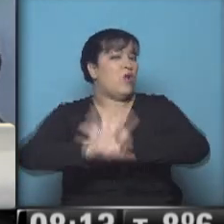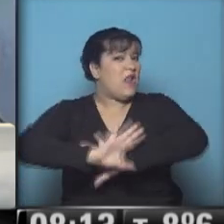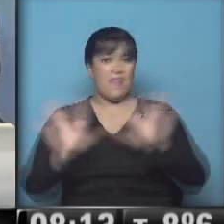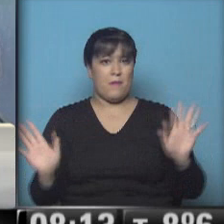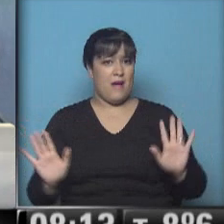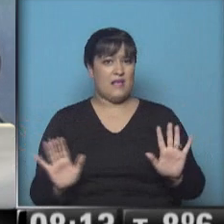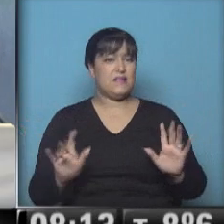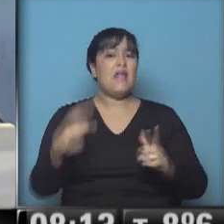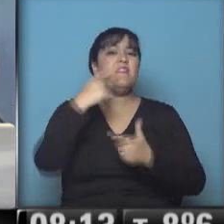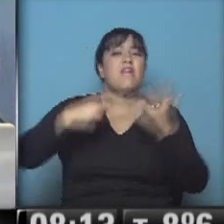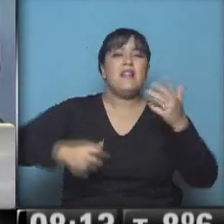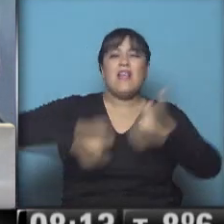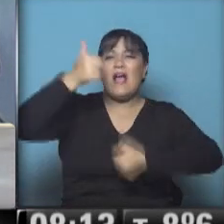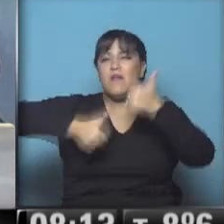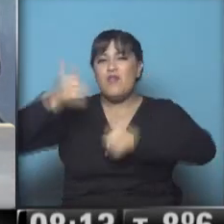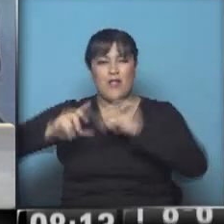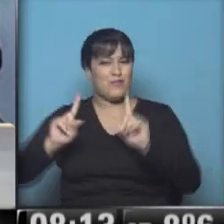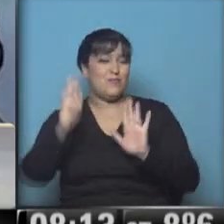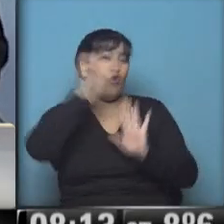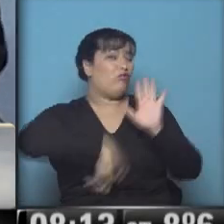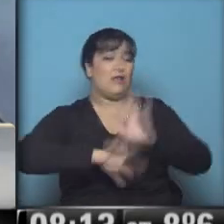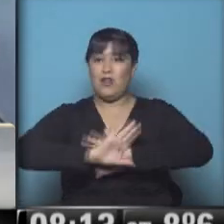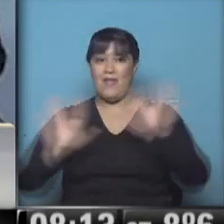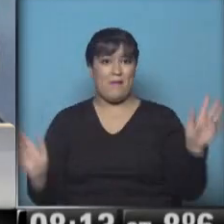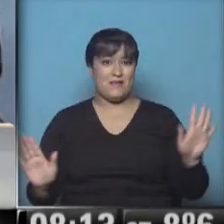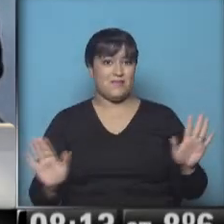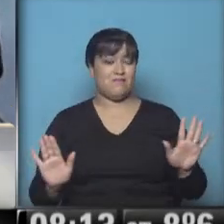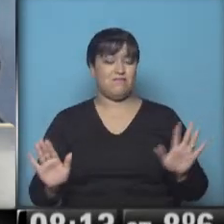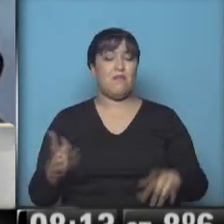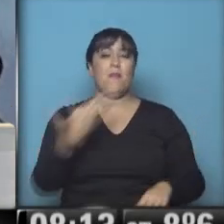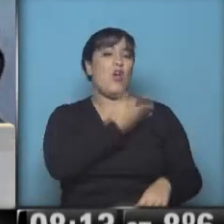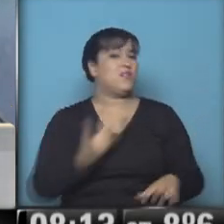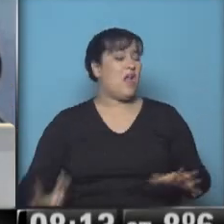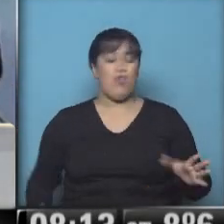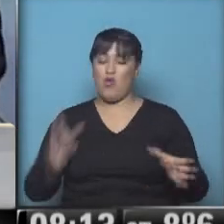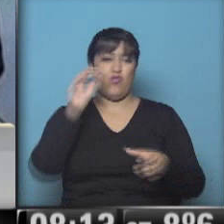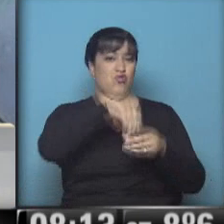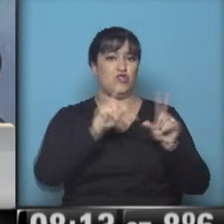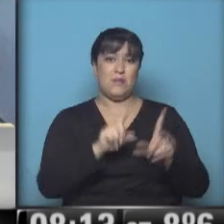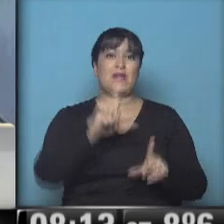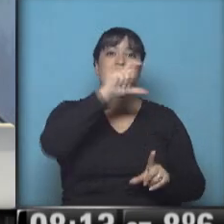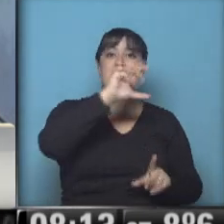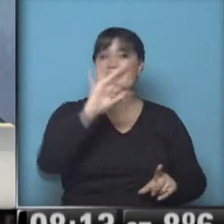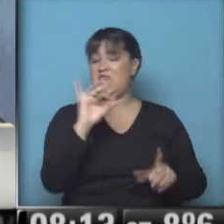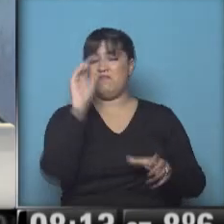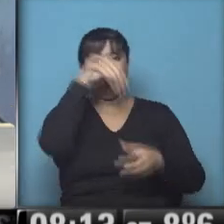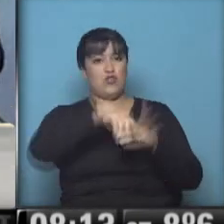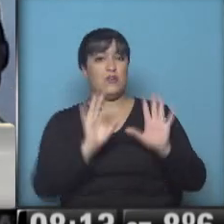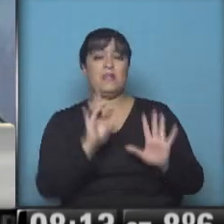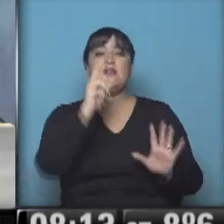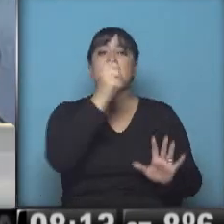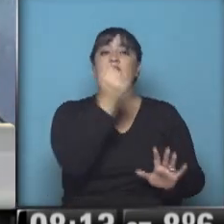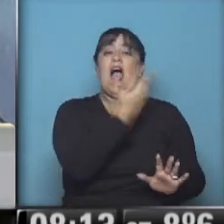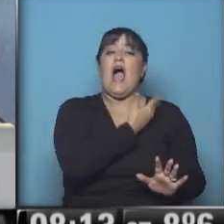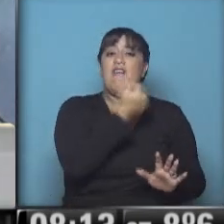sus distintas categorías tal cual lo estipula el contrato eh Por lo tanto eh lo que la asociación del fútbol Argentina decida